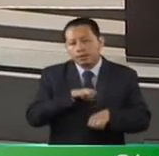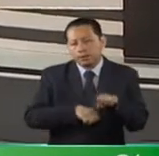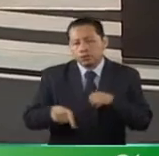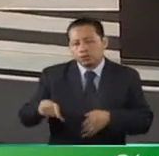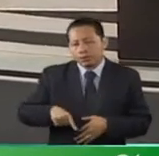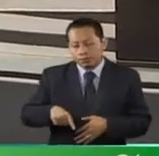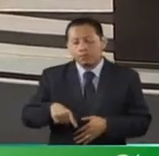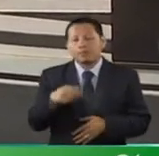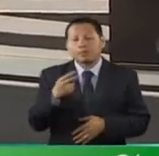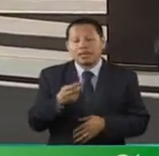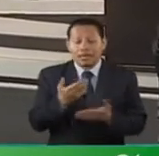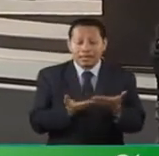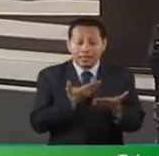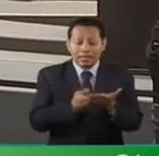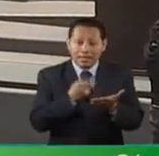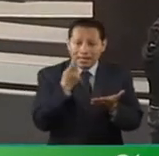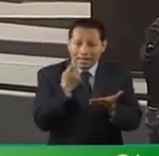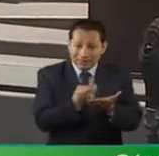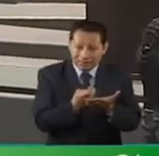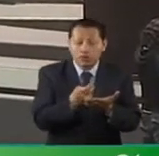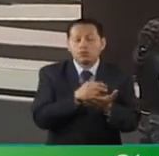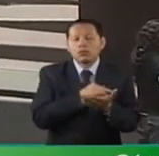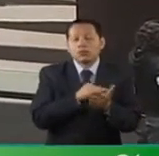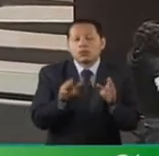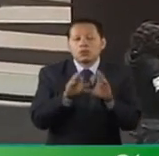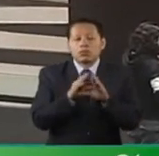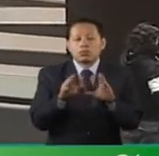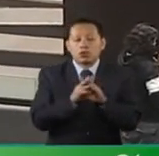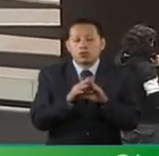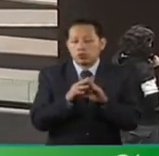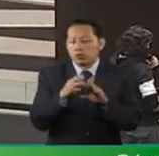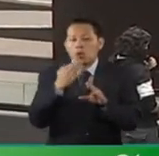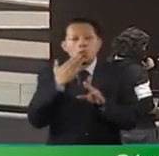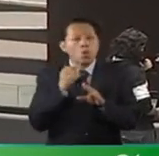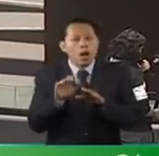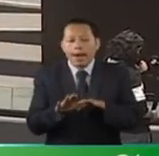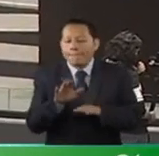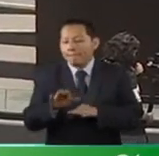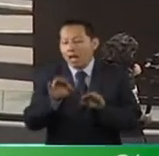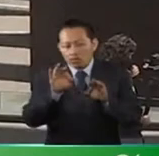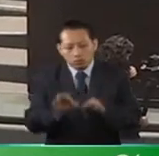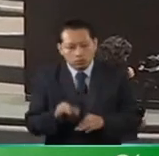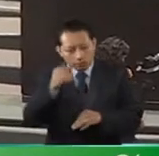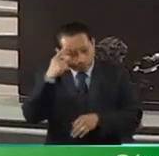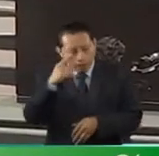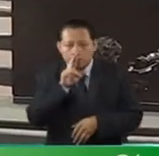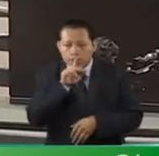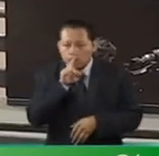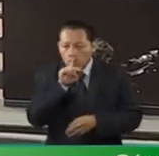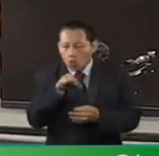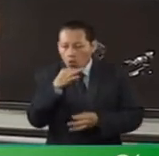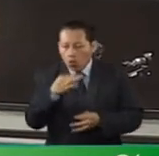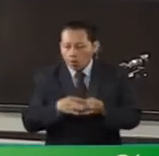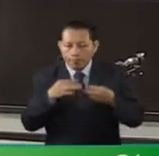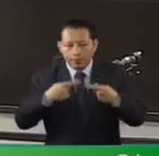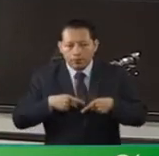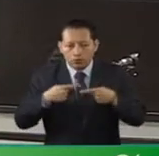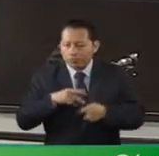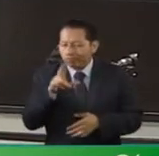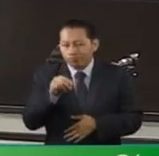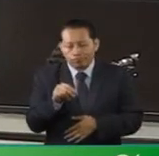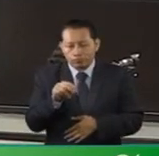Estado. Esta reforma se presenta sin realmente dar un pie a un esquema de mejora al usuario.